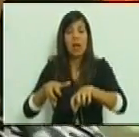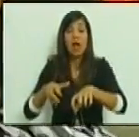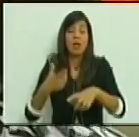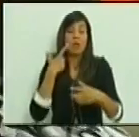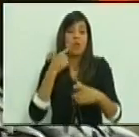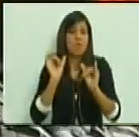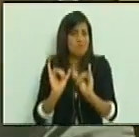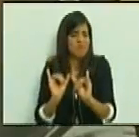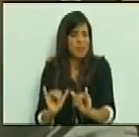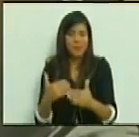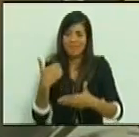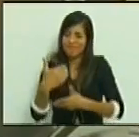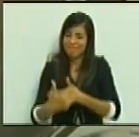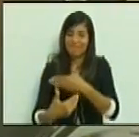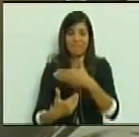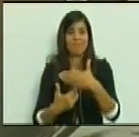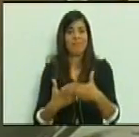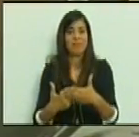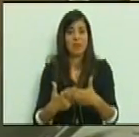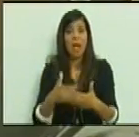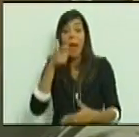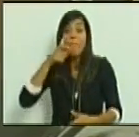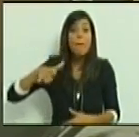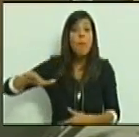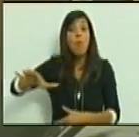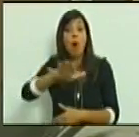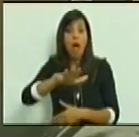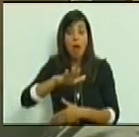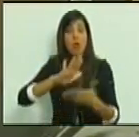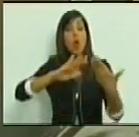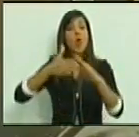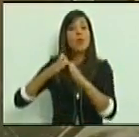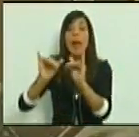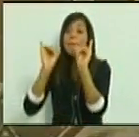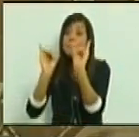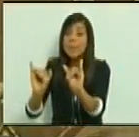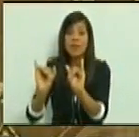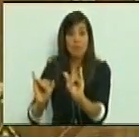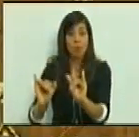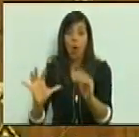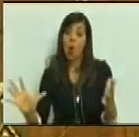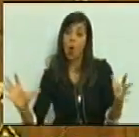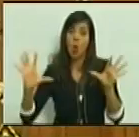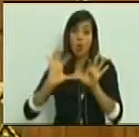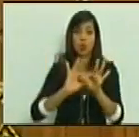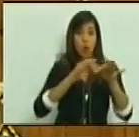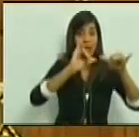convencional, pero del pueblo, más la industria que tenemos,